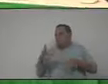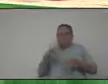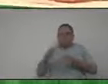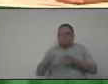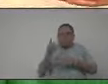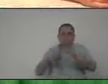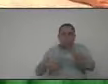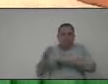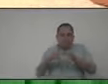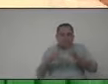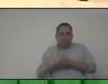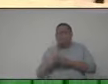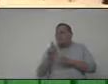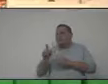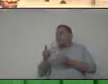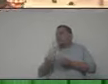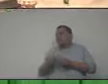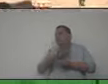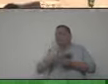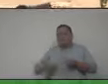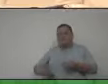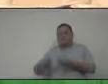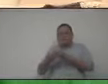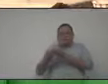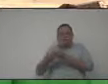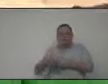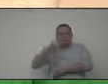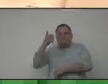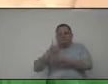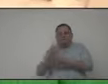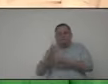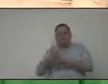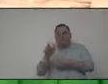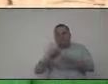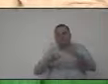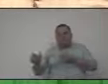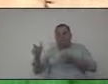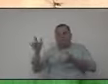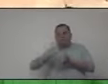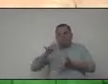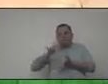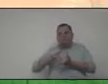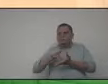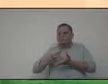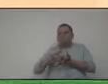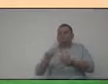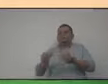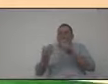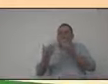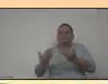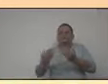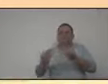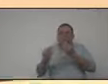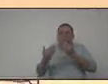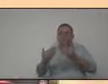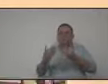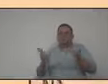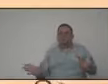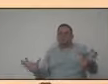departamento, a nuestro presidente de la junta directiva, a los representantes de los usuarios, a la gente que estuvo en la transmisión. Muchas gracias.